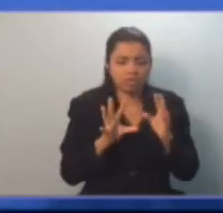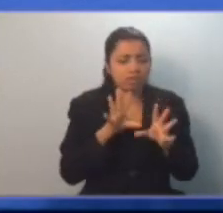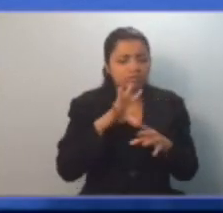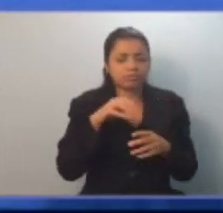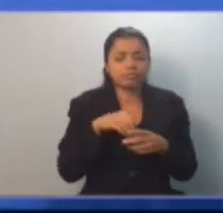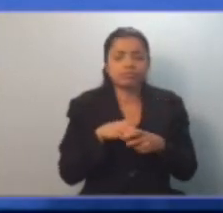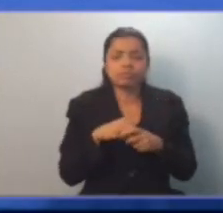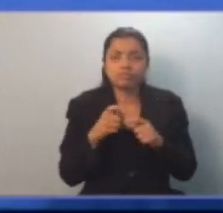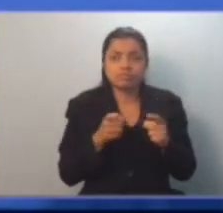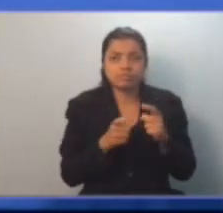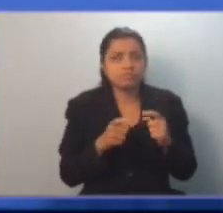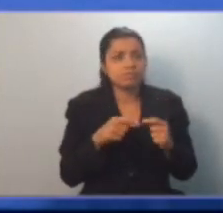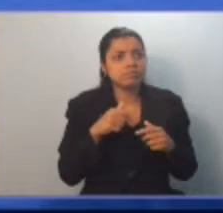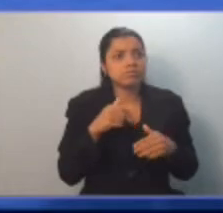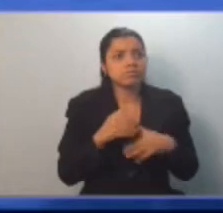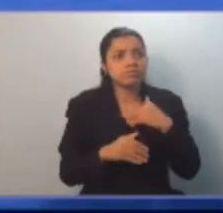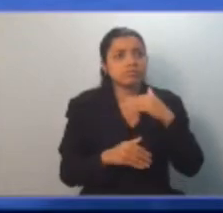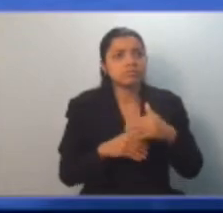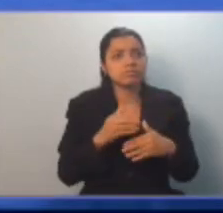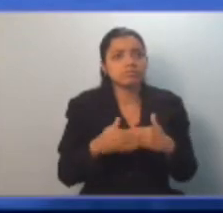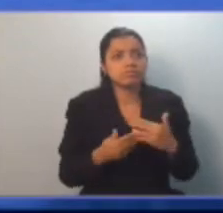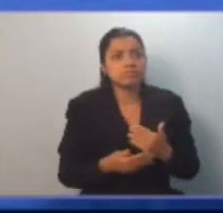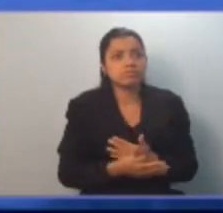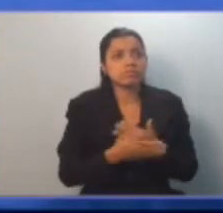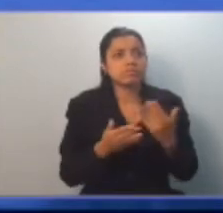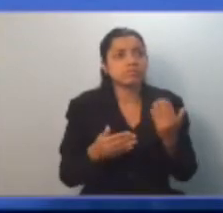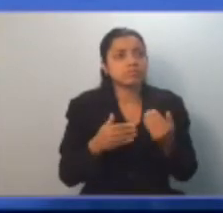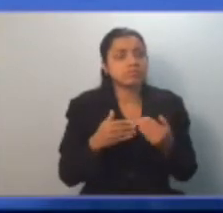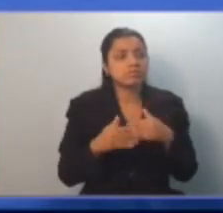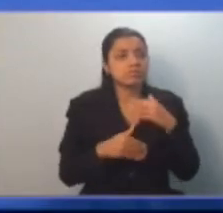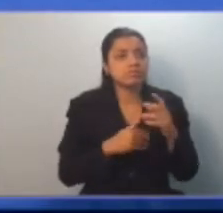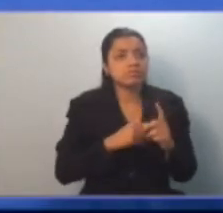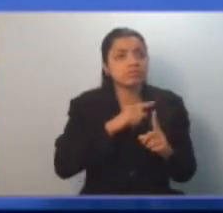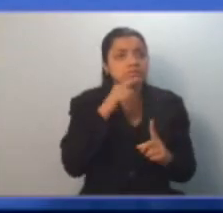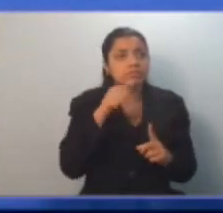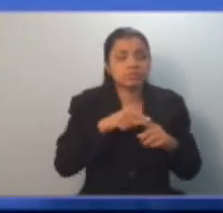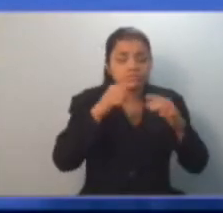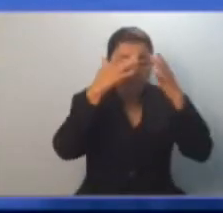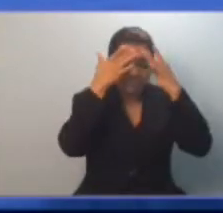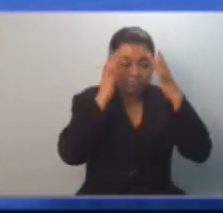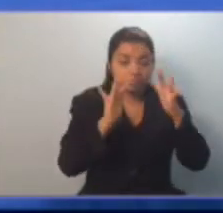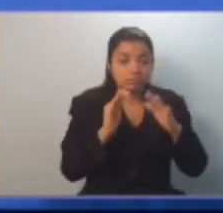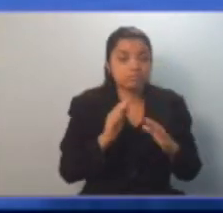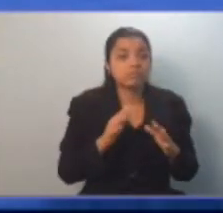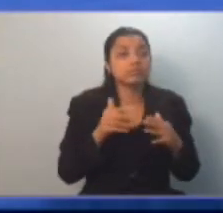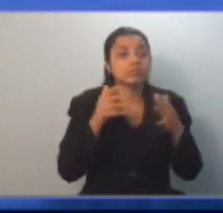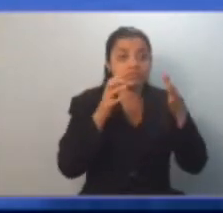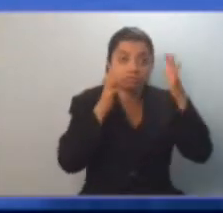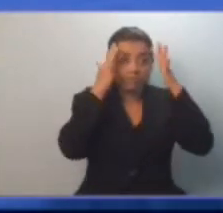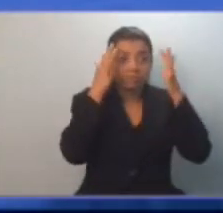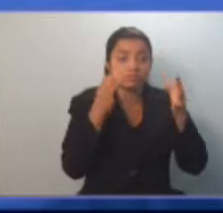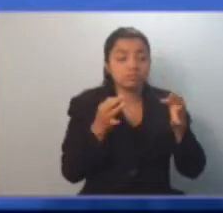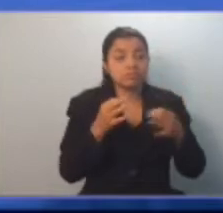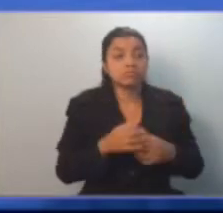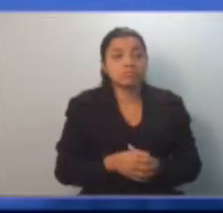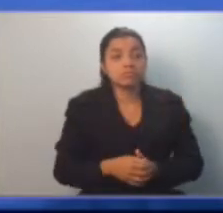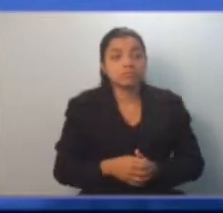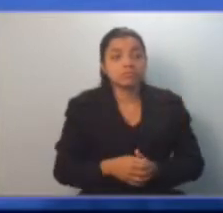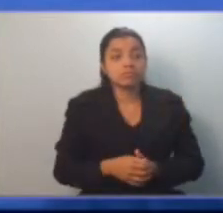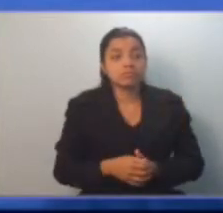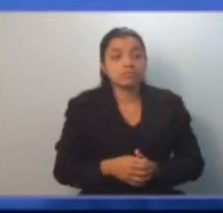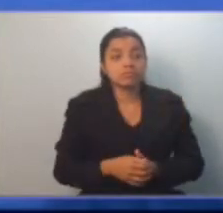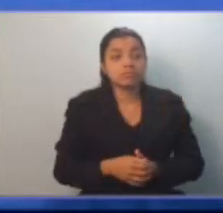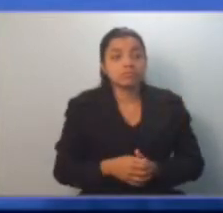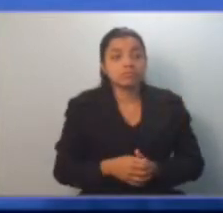el control desde que ingresa un proceso, en qué etapa está, hasta que llegue a su culminación con una sentencia o una absolución. Habría